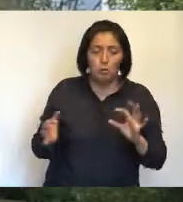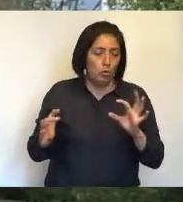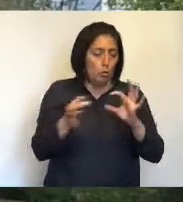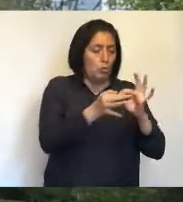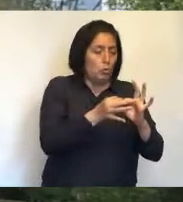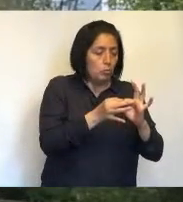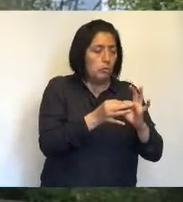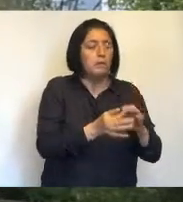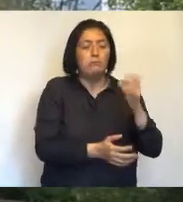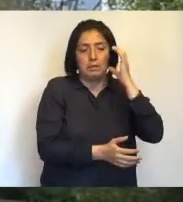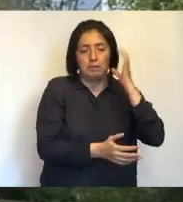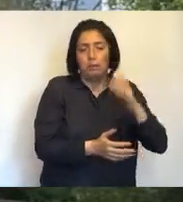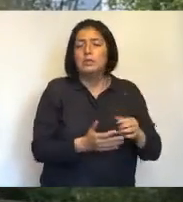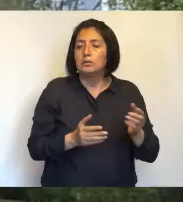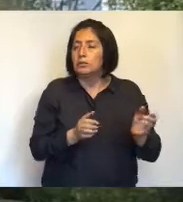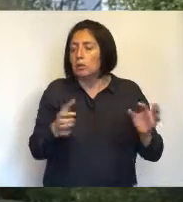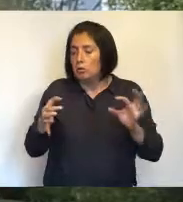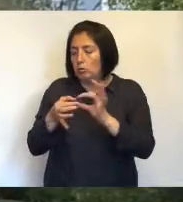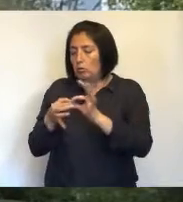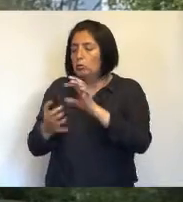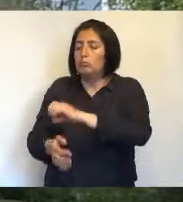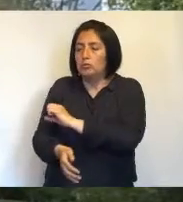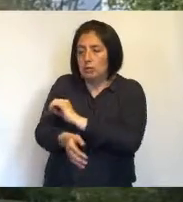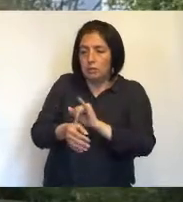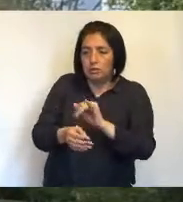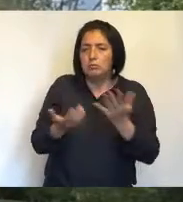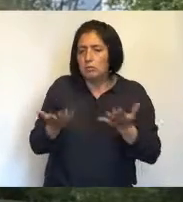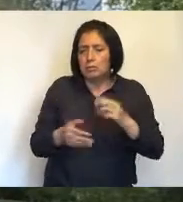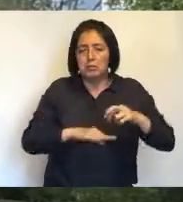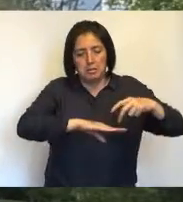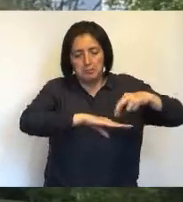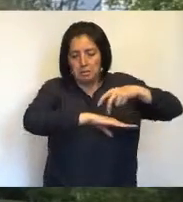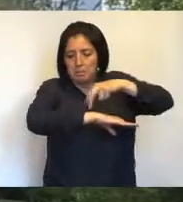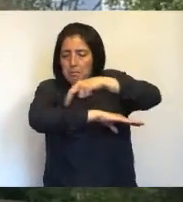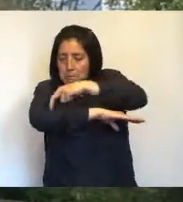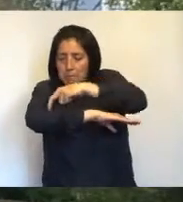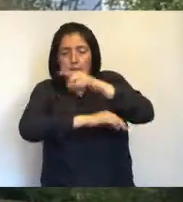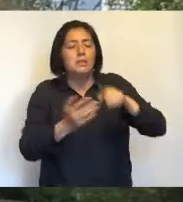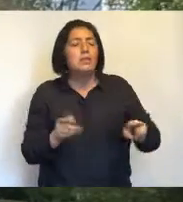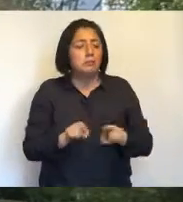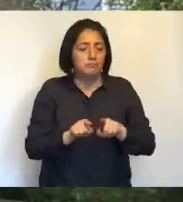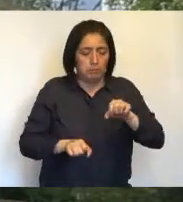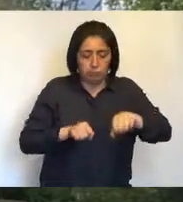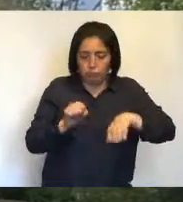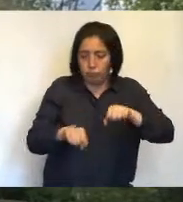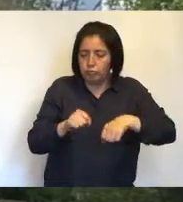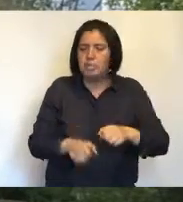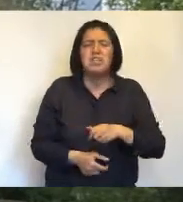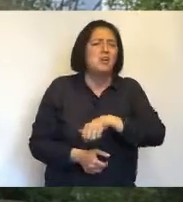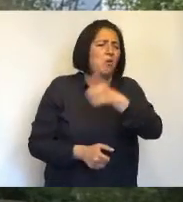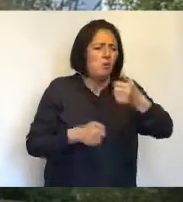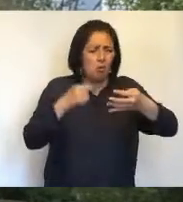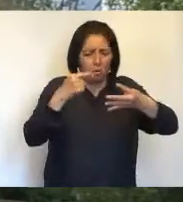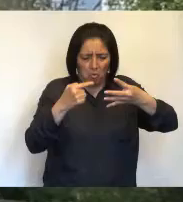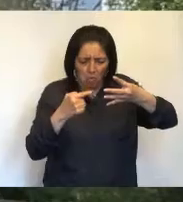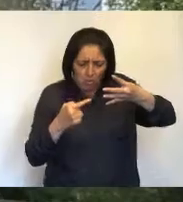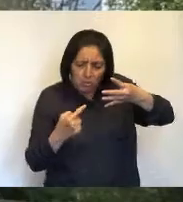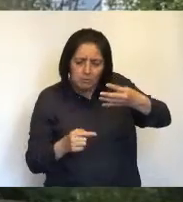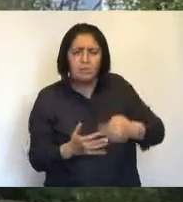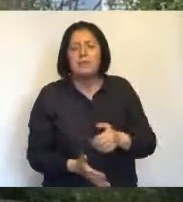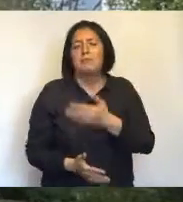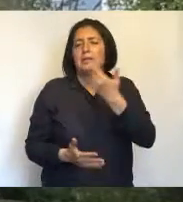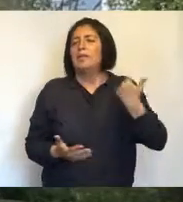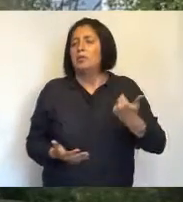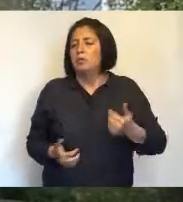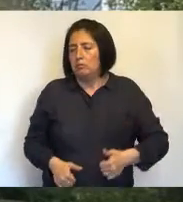Miraflores con San Isidro en el aspecto peatonal y ciclístico, entre otras cosas que venimos desarrollando para